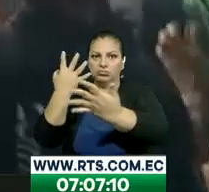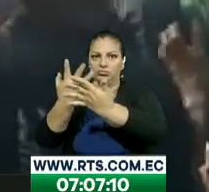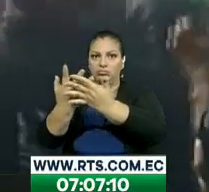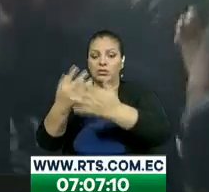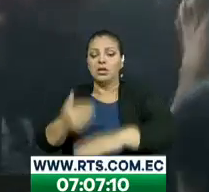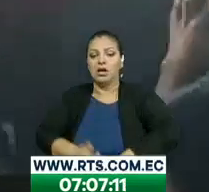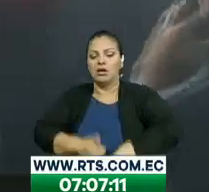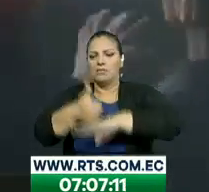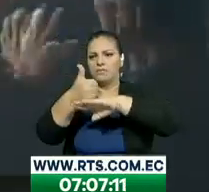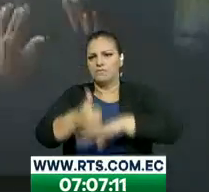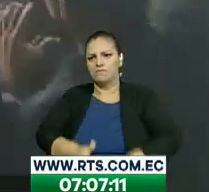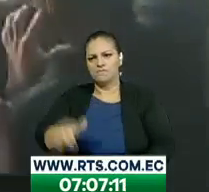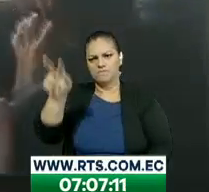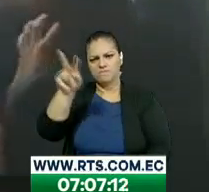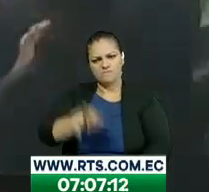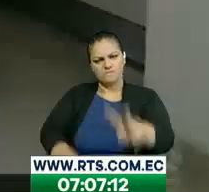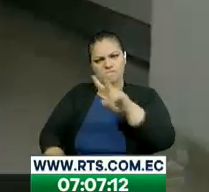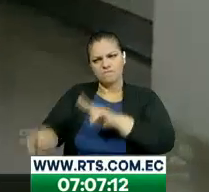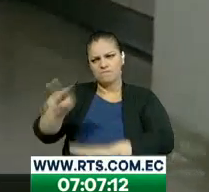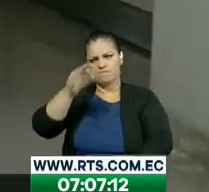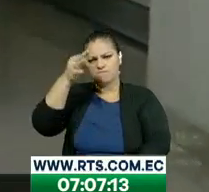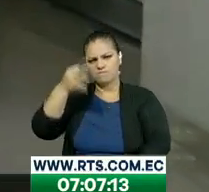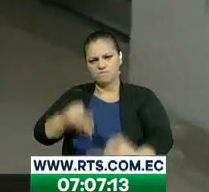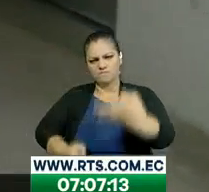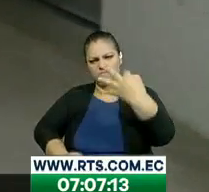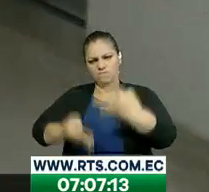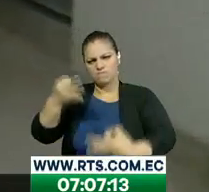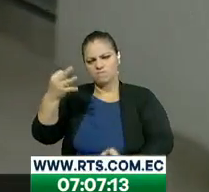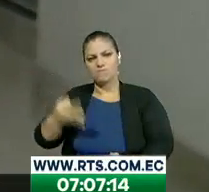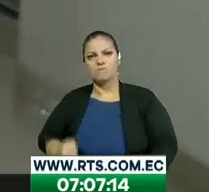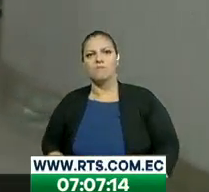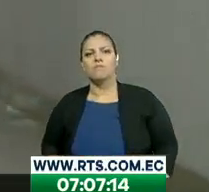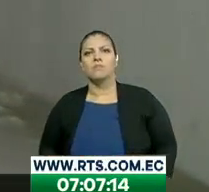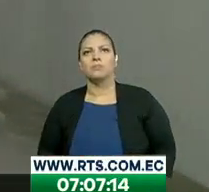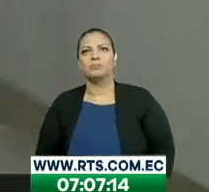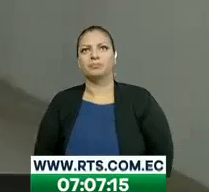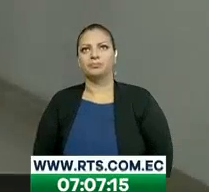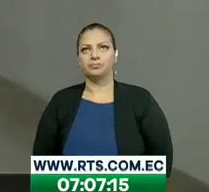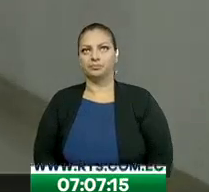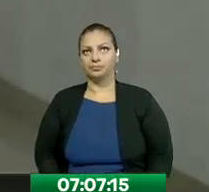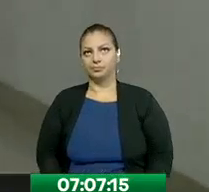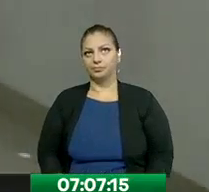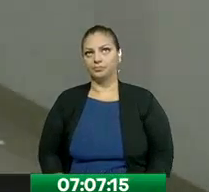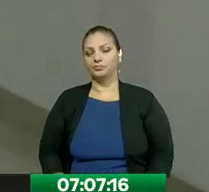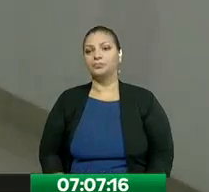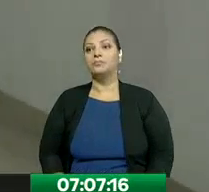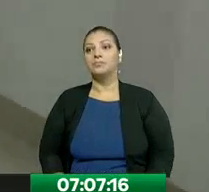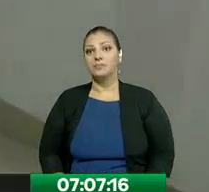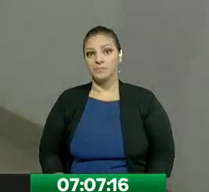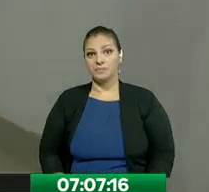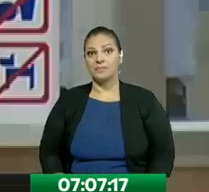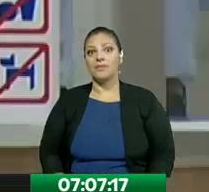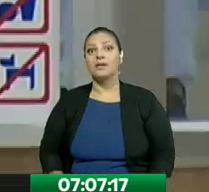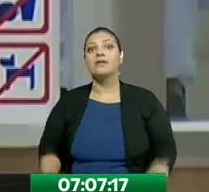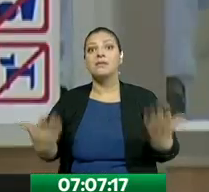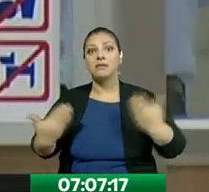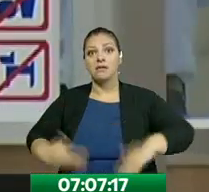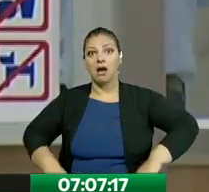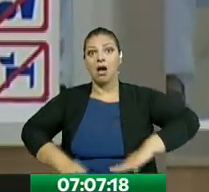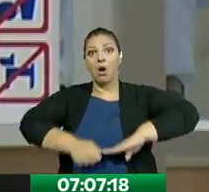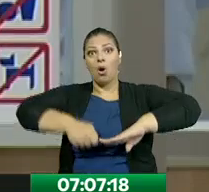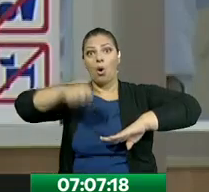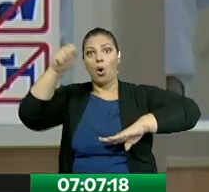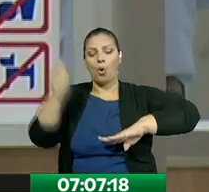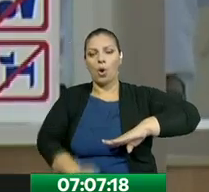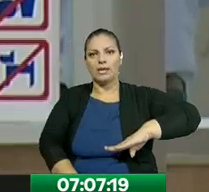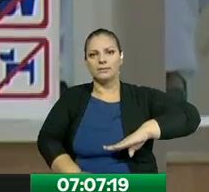que captaron el triple asesinato. Los acusados fueron sometidos a una audiencia de formulación de